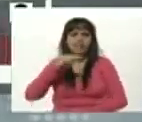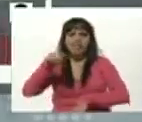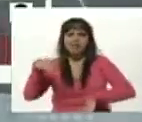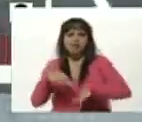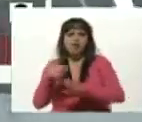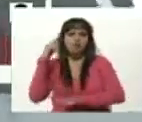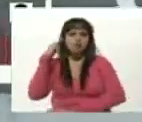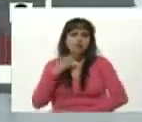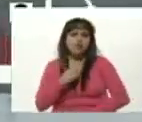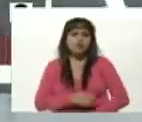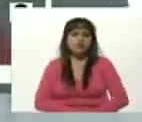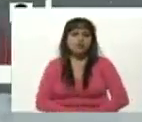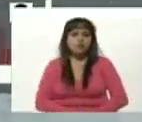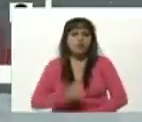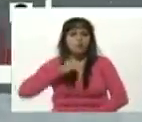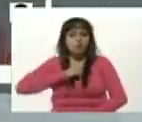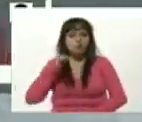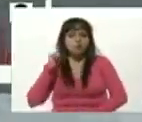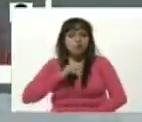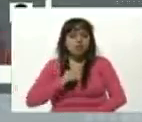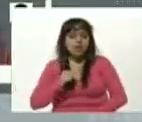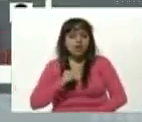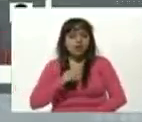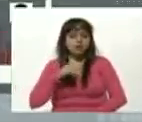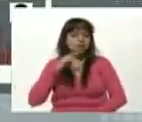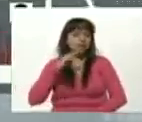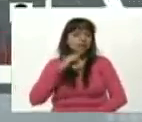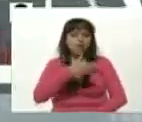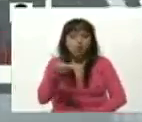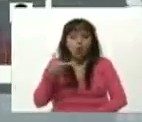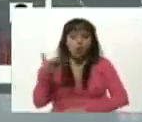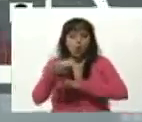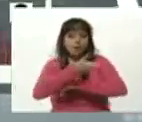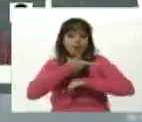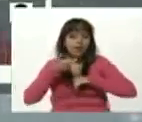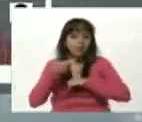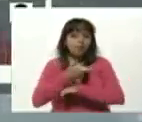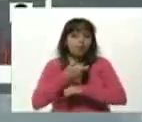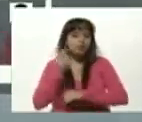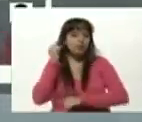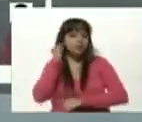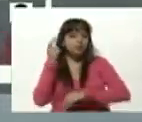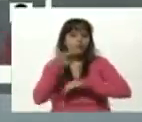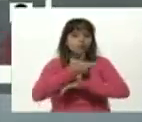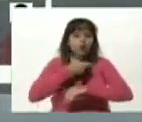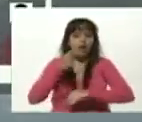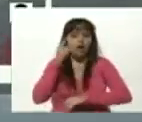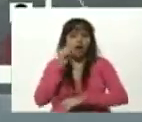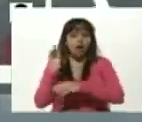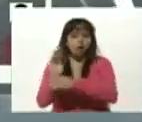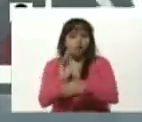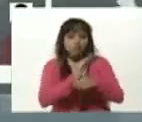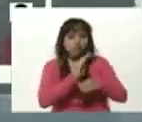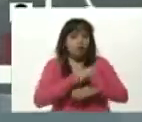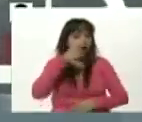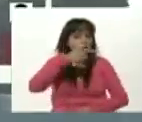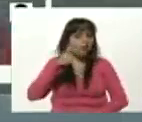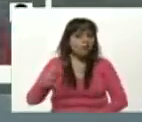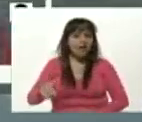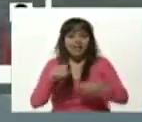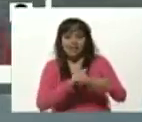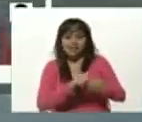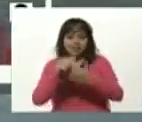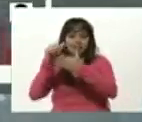Bolivariana, policía, todos los gobernadores, gobernadoras, protectores y